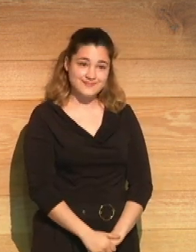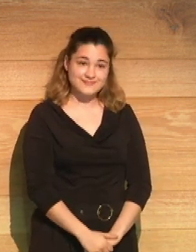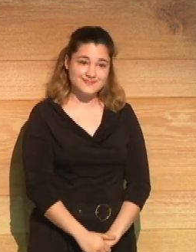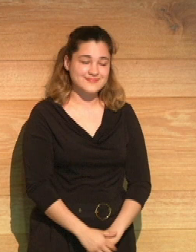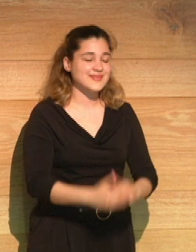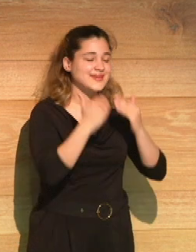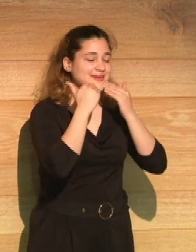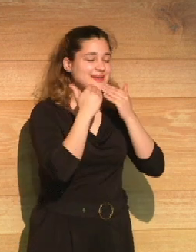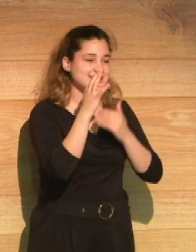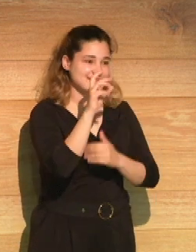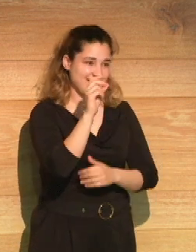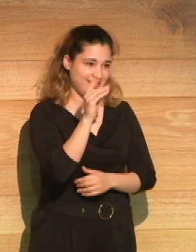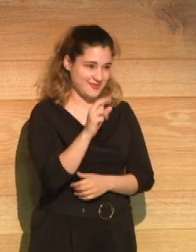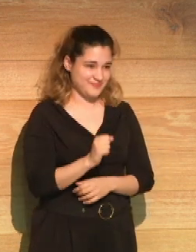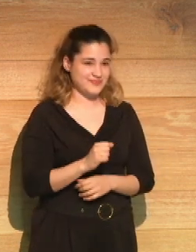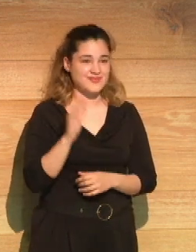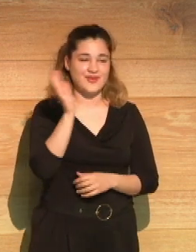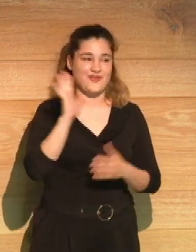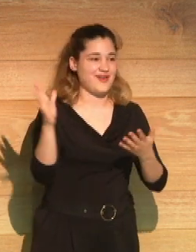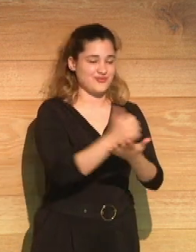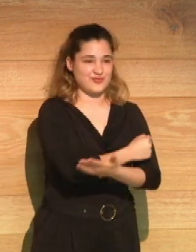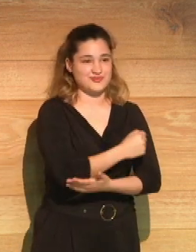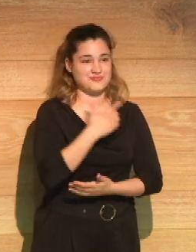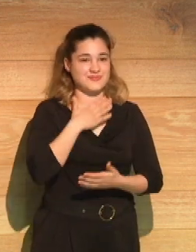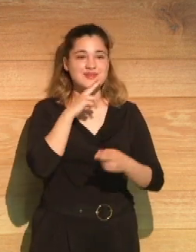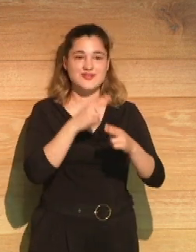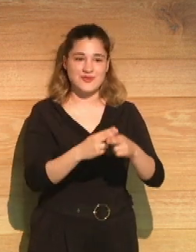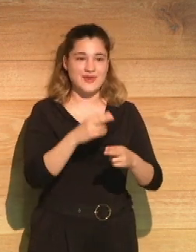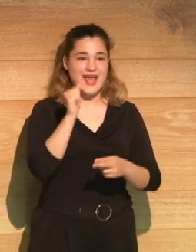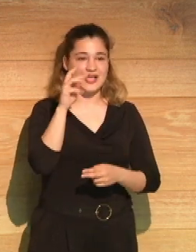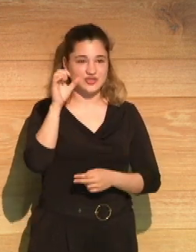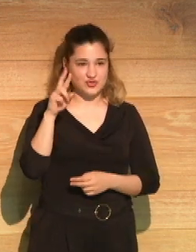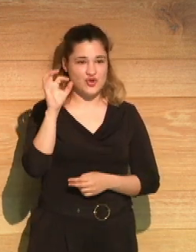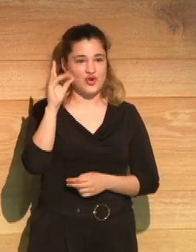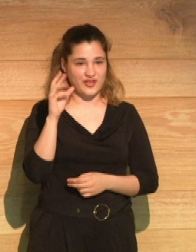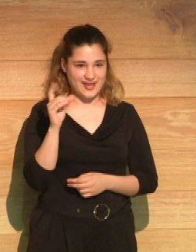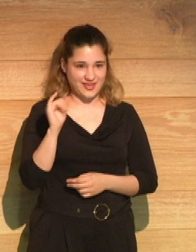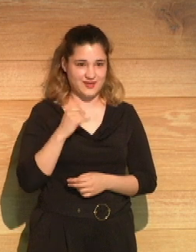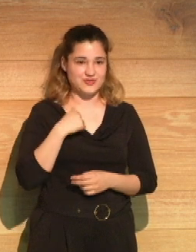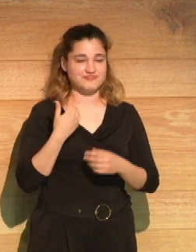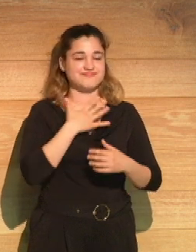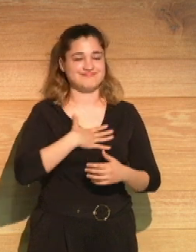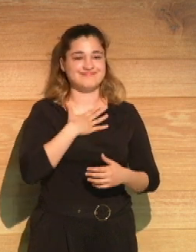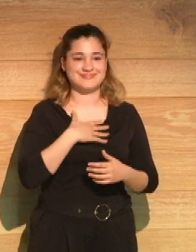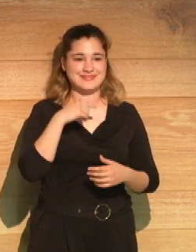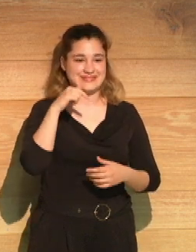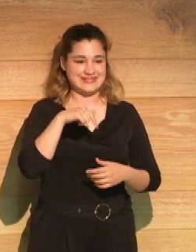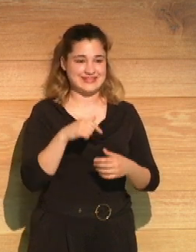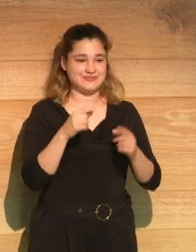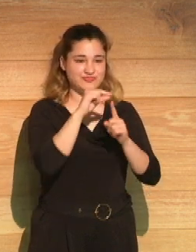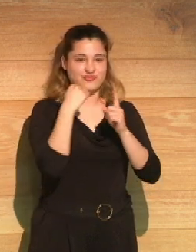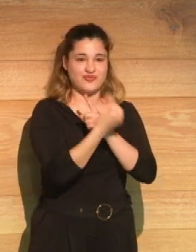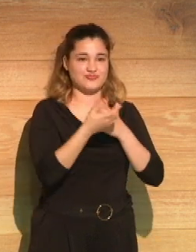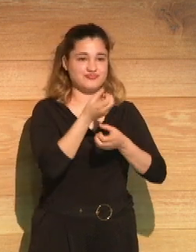Gracias, Sandra. Hola a todos. Mi nombre es Antonio Rodríguez de nuevo. Estoy encantado de participar en este foro.